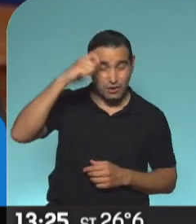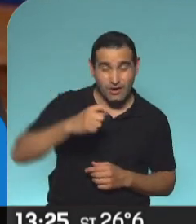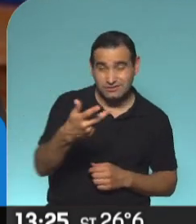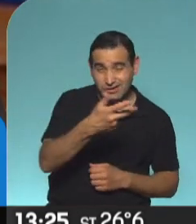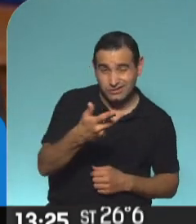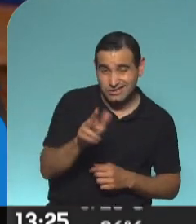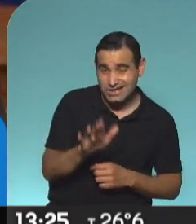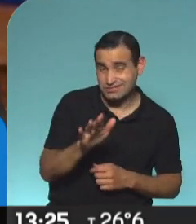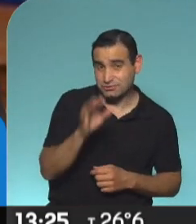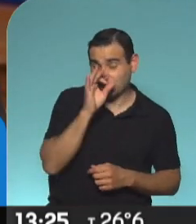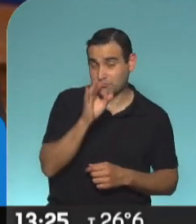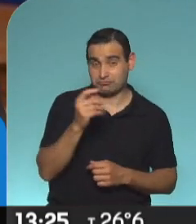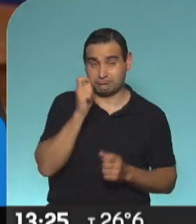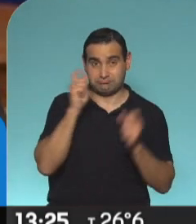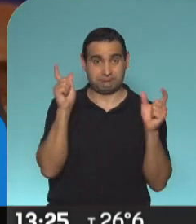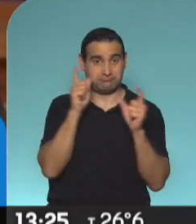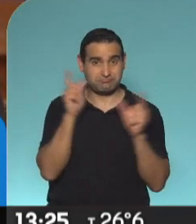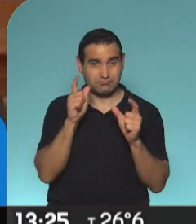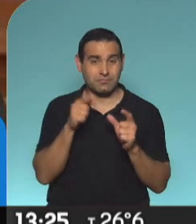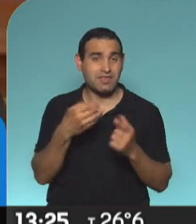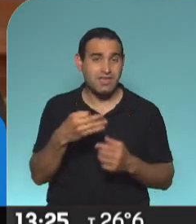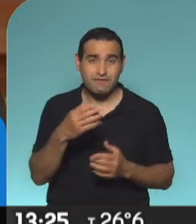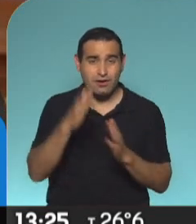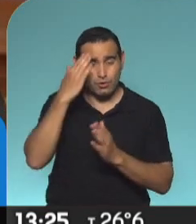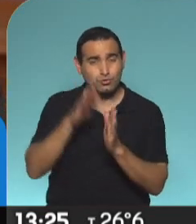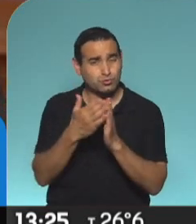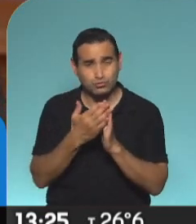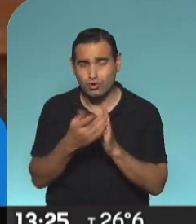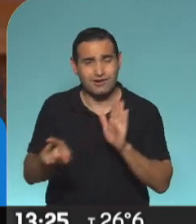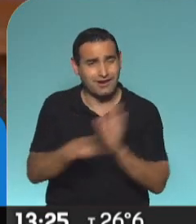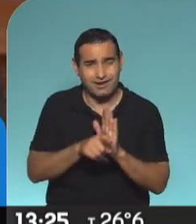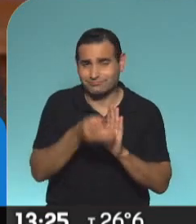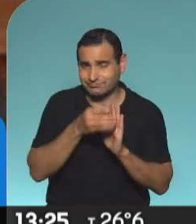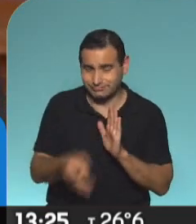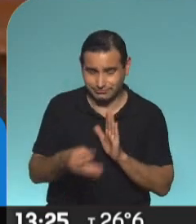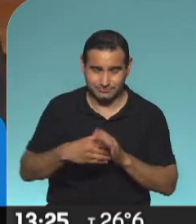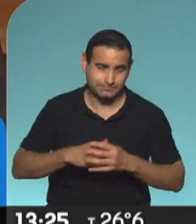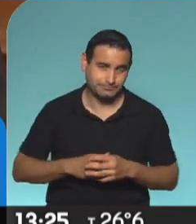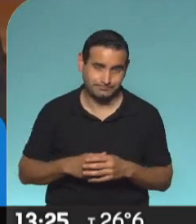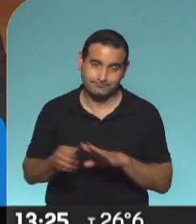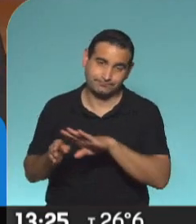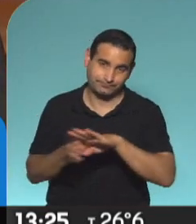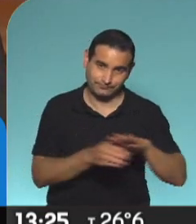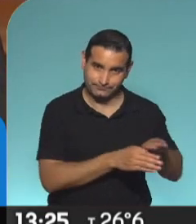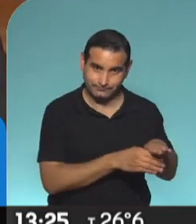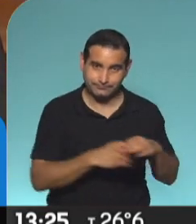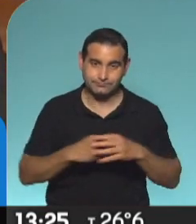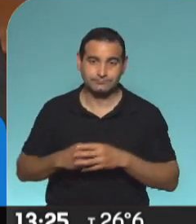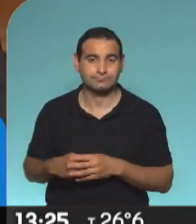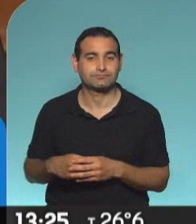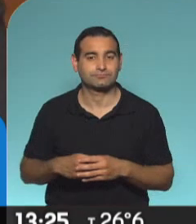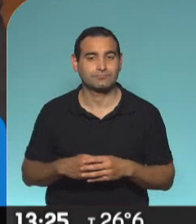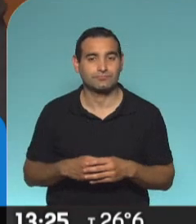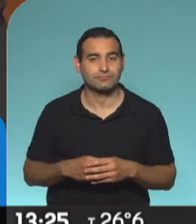tan sencillo como volver a la Constitución y a la ley. Ahora bien, por otra parte, esto nada